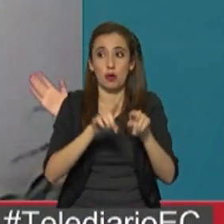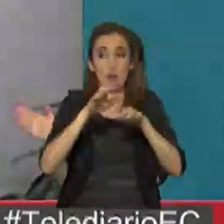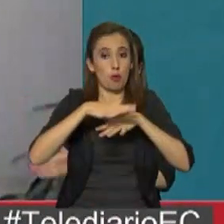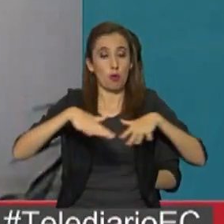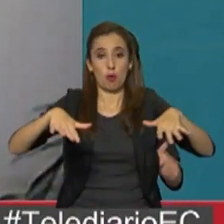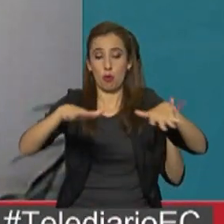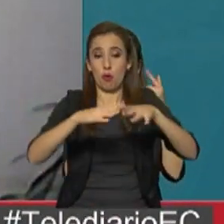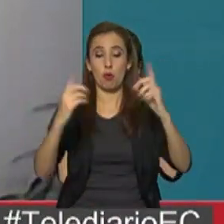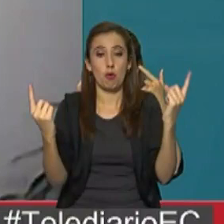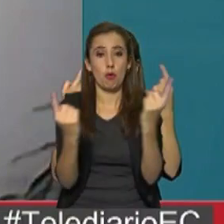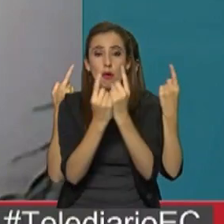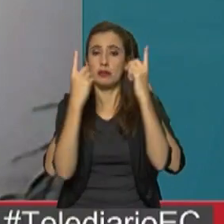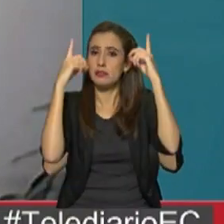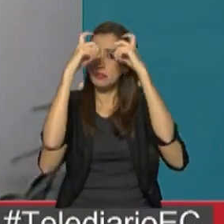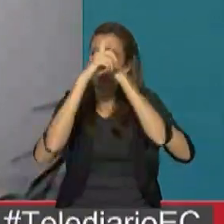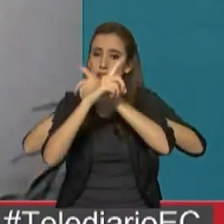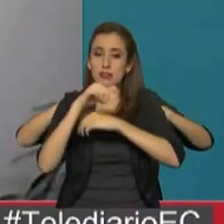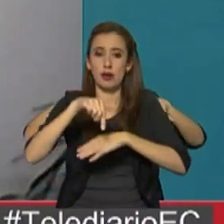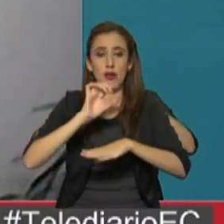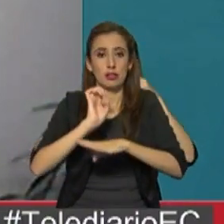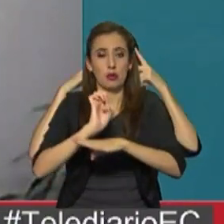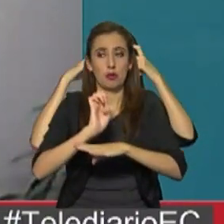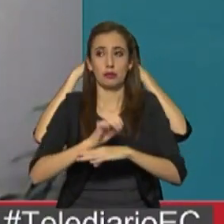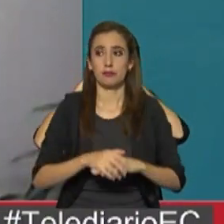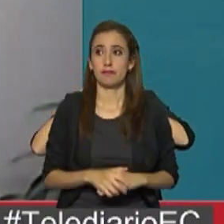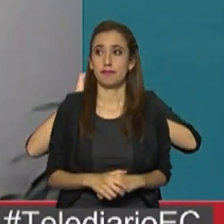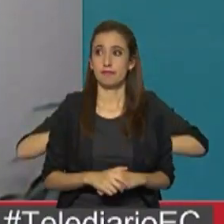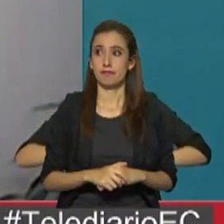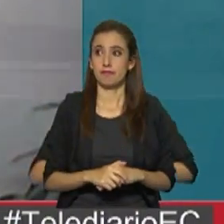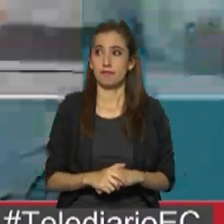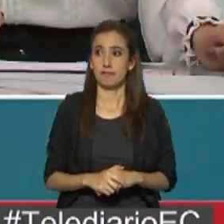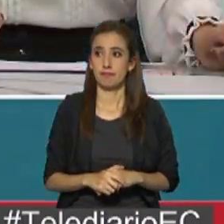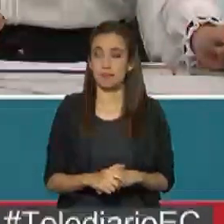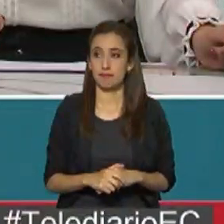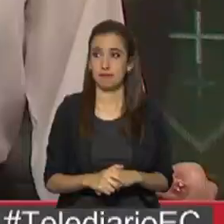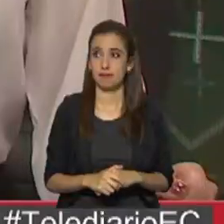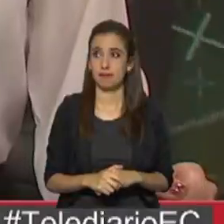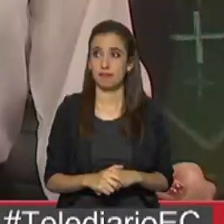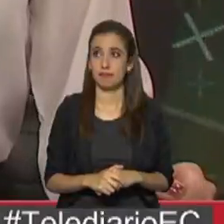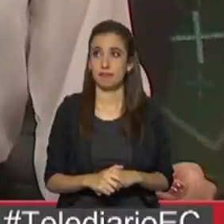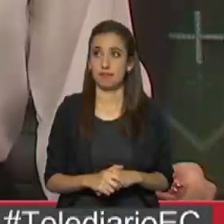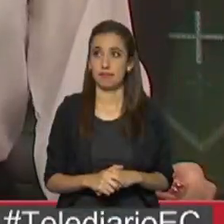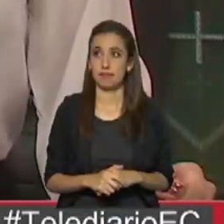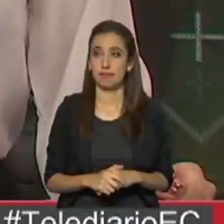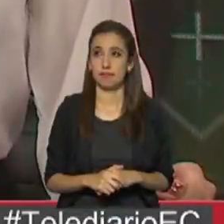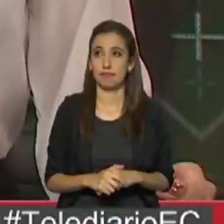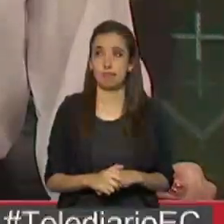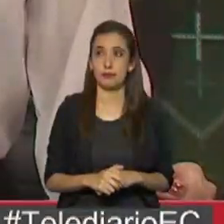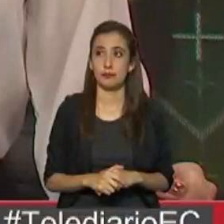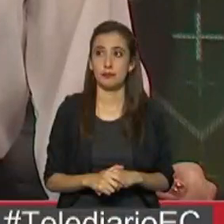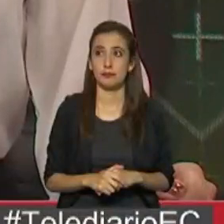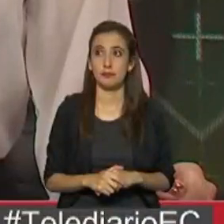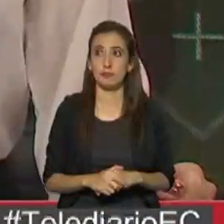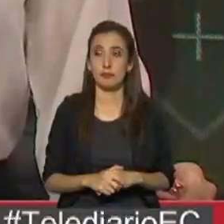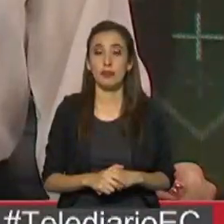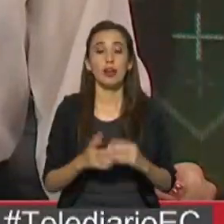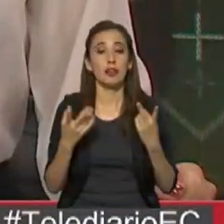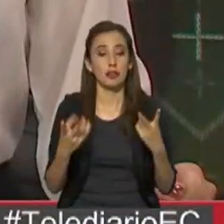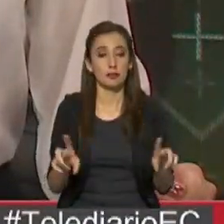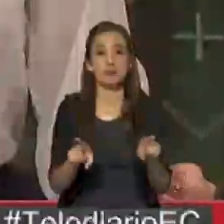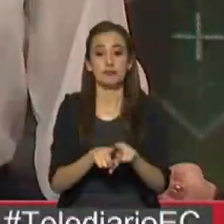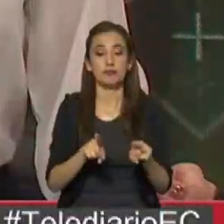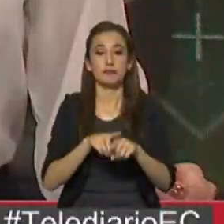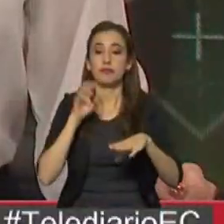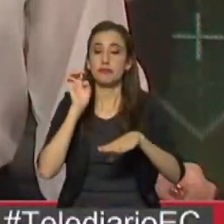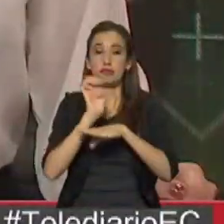enfrentar un momento tan difícil para el país veronica rivadeneira a medios públicos y le contamos también que se prevé que esta semana lleguen a